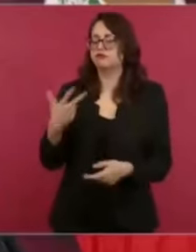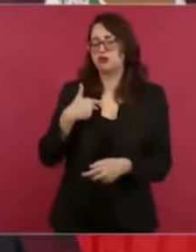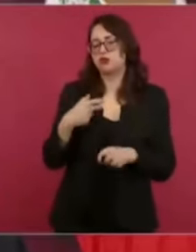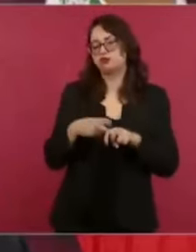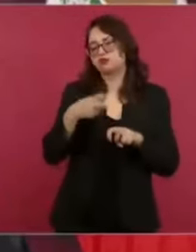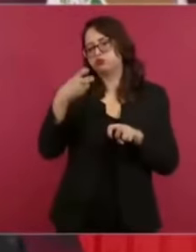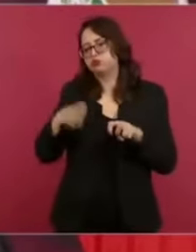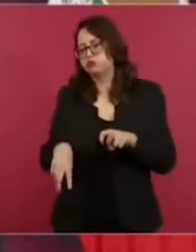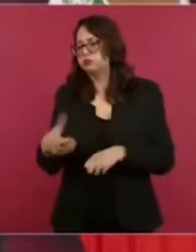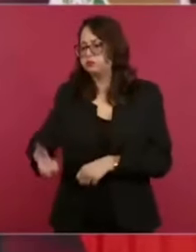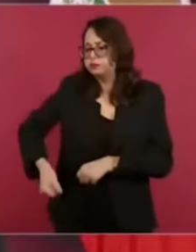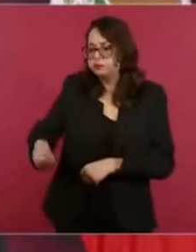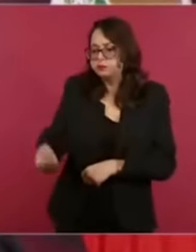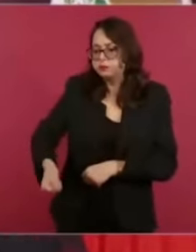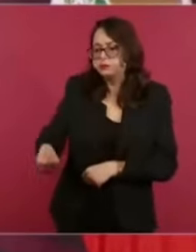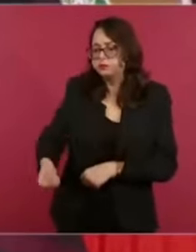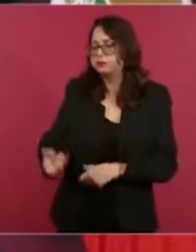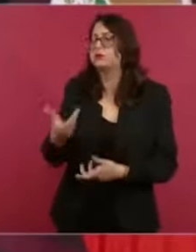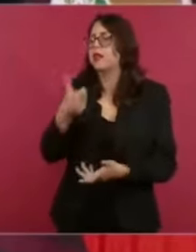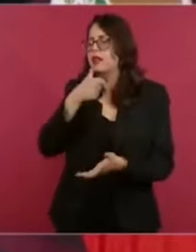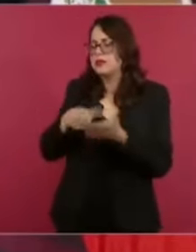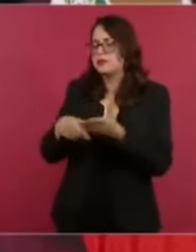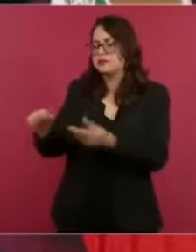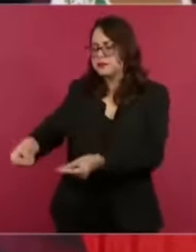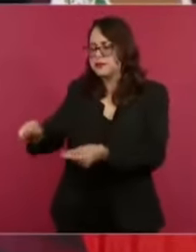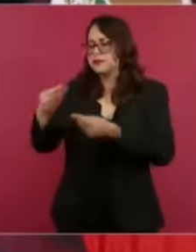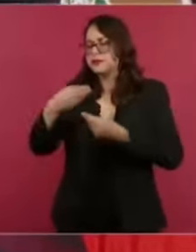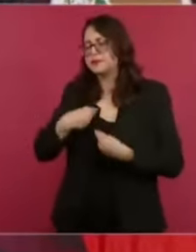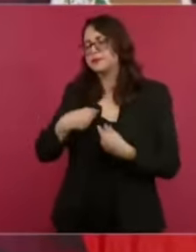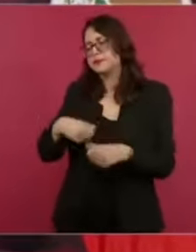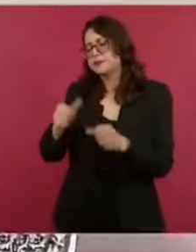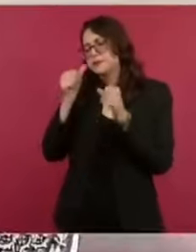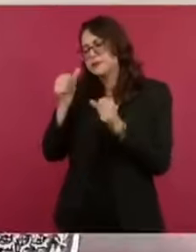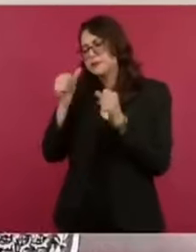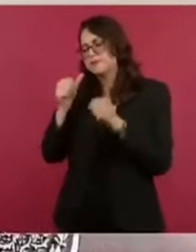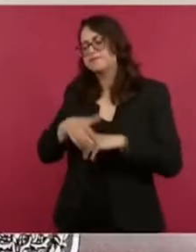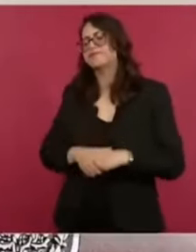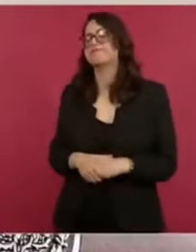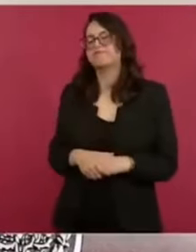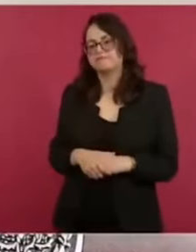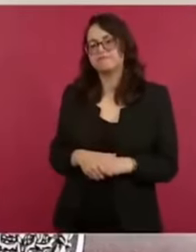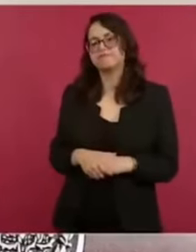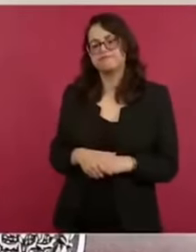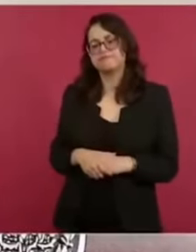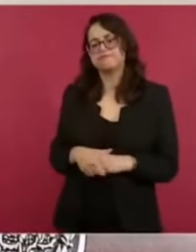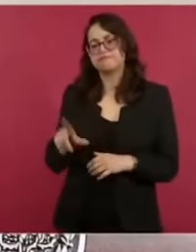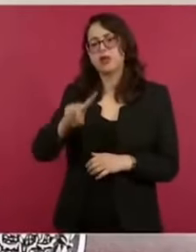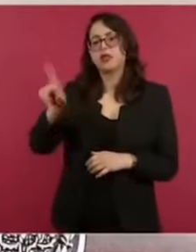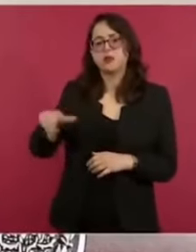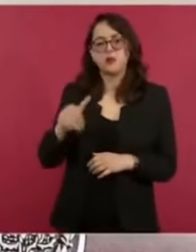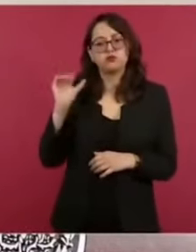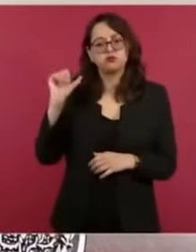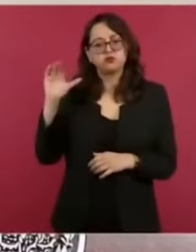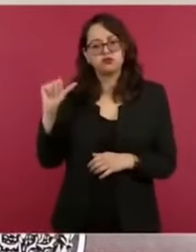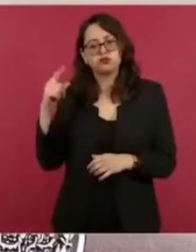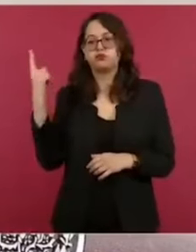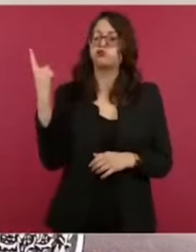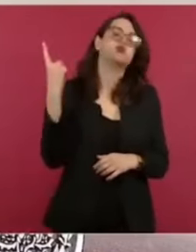la carta y la escuché se hizo gran escándalo